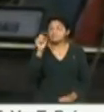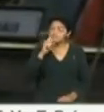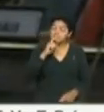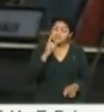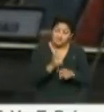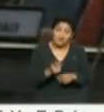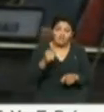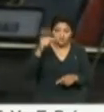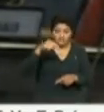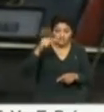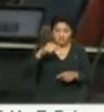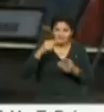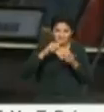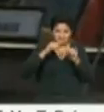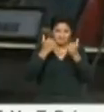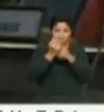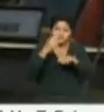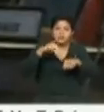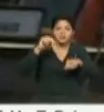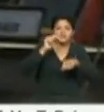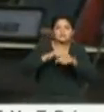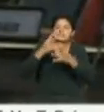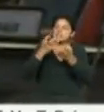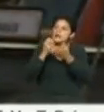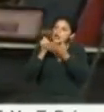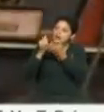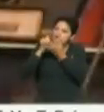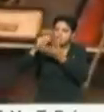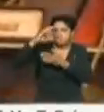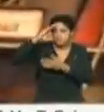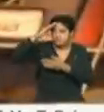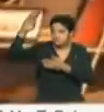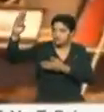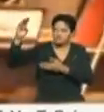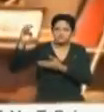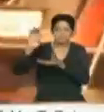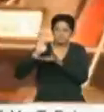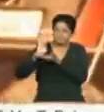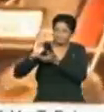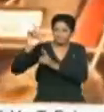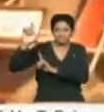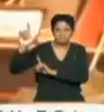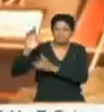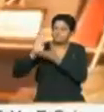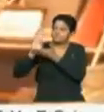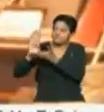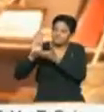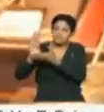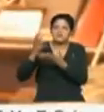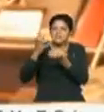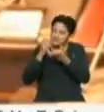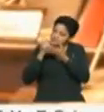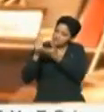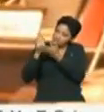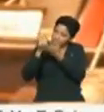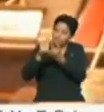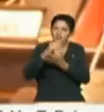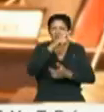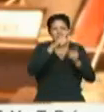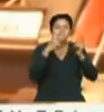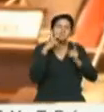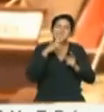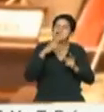ambas instituciones, tanto de ISFA como de ISPOL. No se dejen creer de los mentirosos de siempre. Aquí